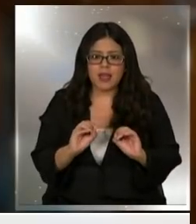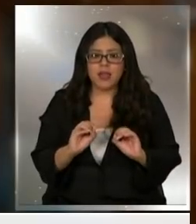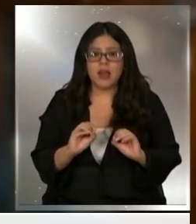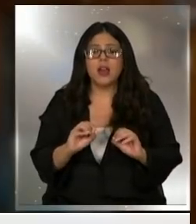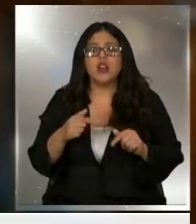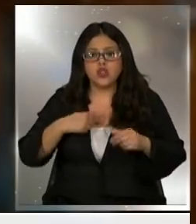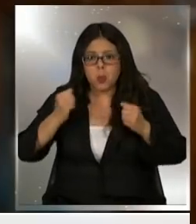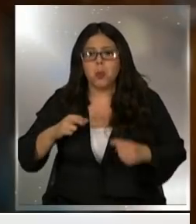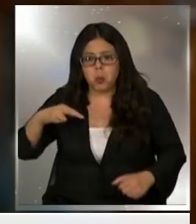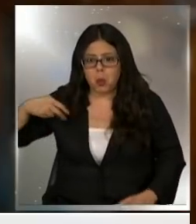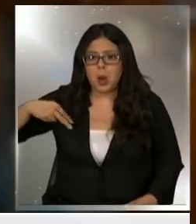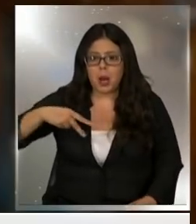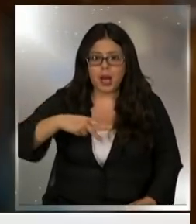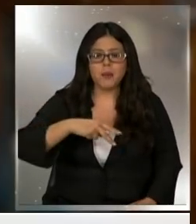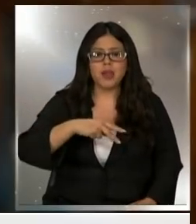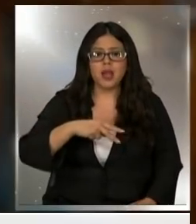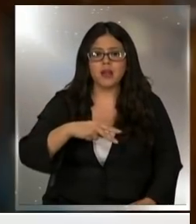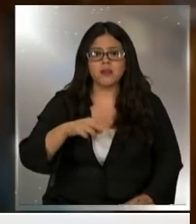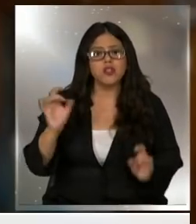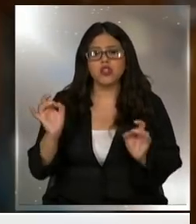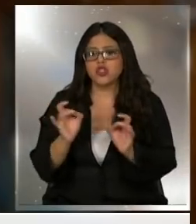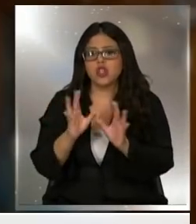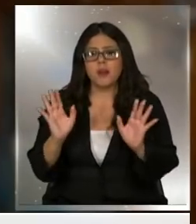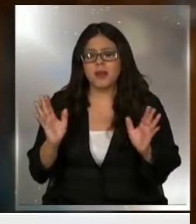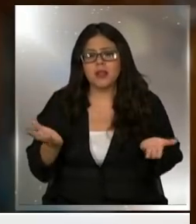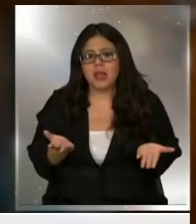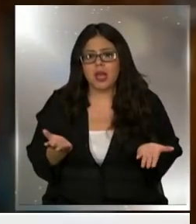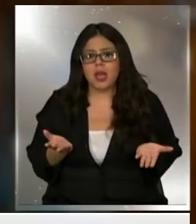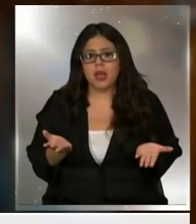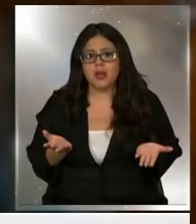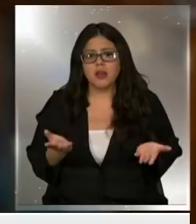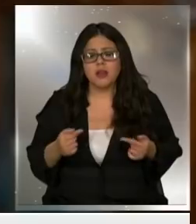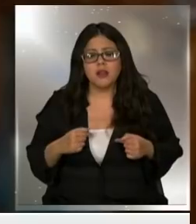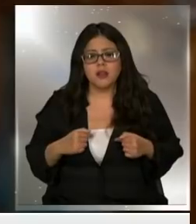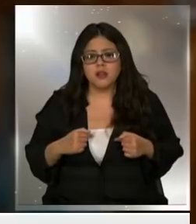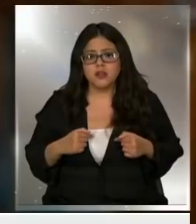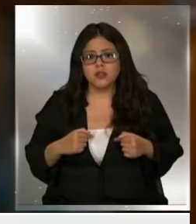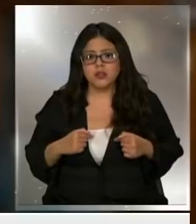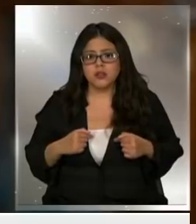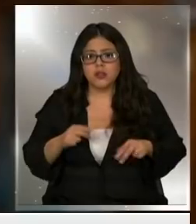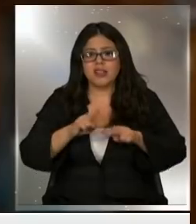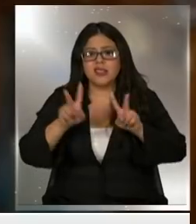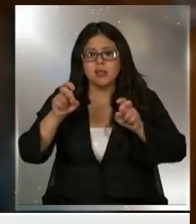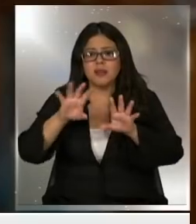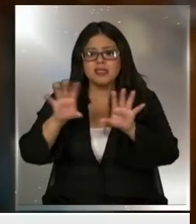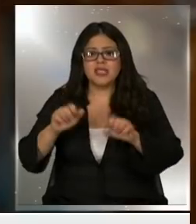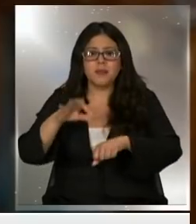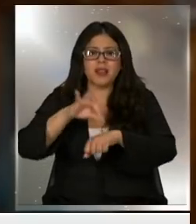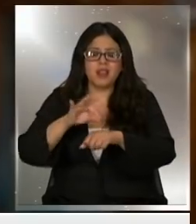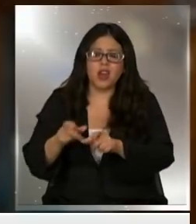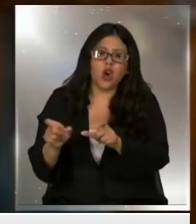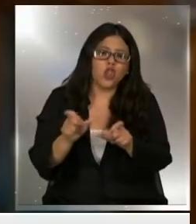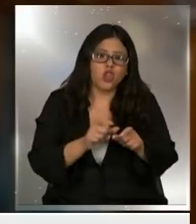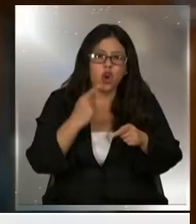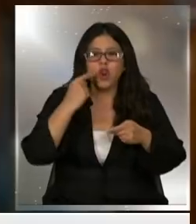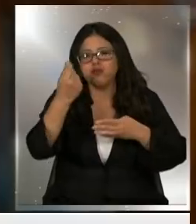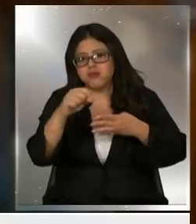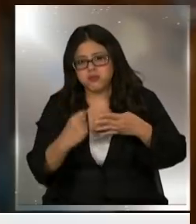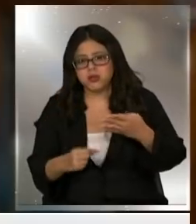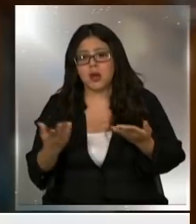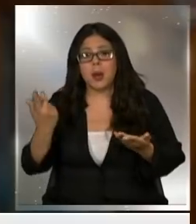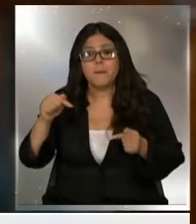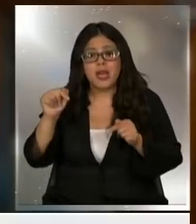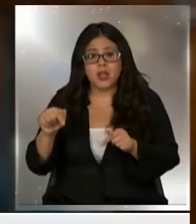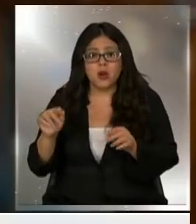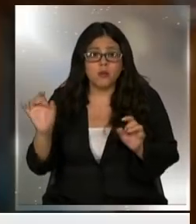puedo caminar y voy a tener que hacer igual el sistema de medicina que lleva control y todo eso. Pero